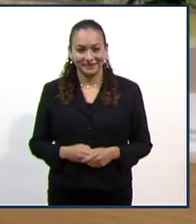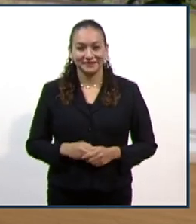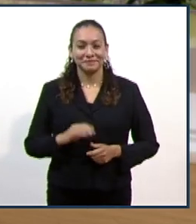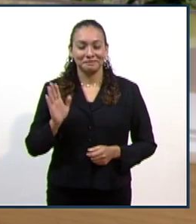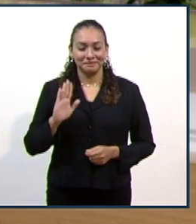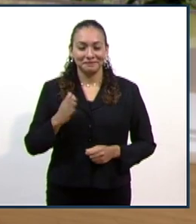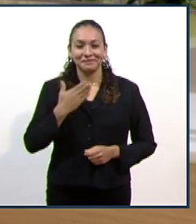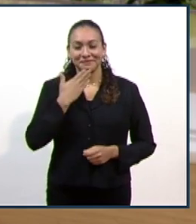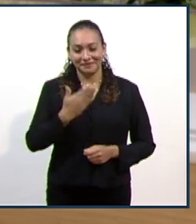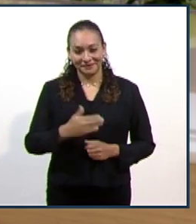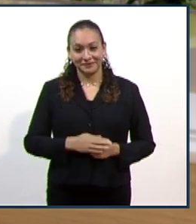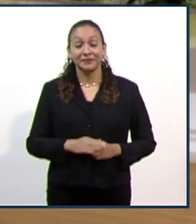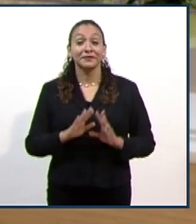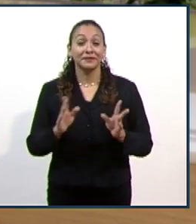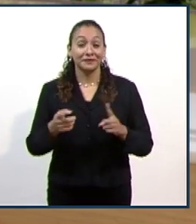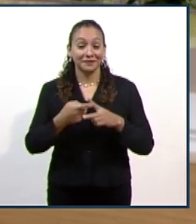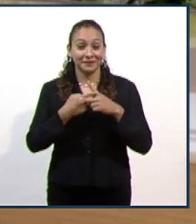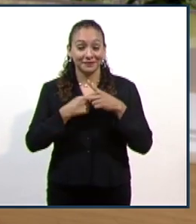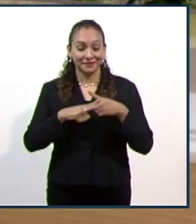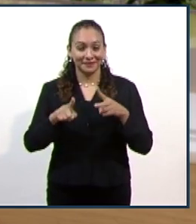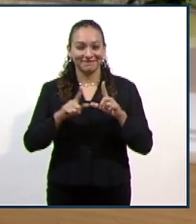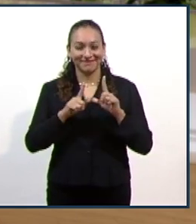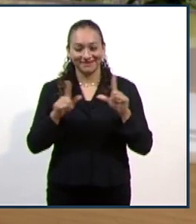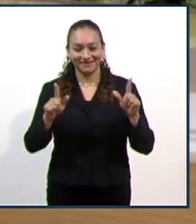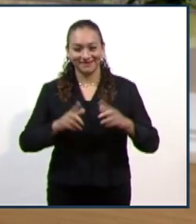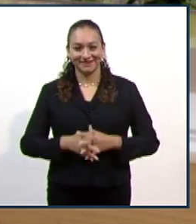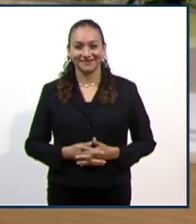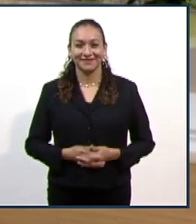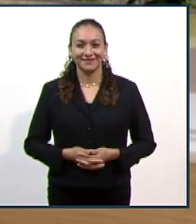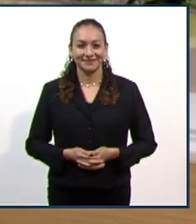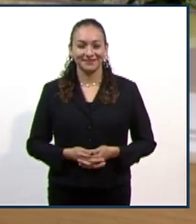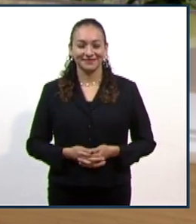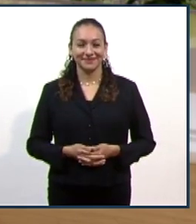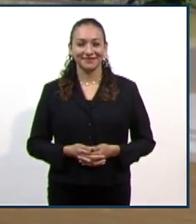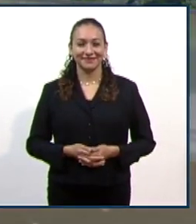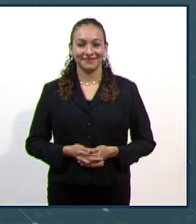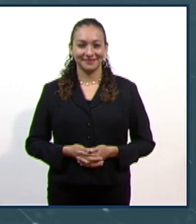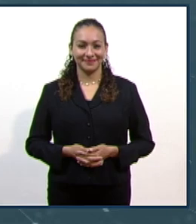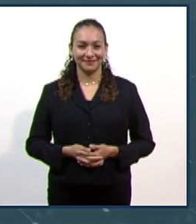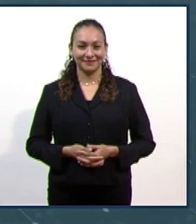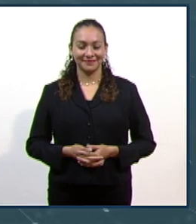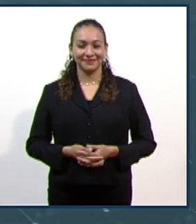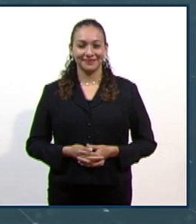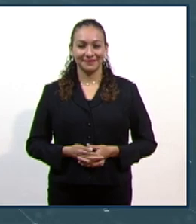mexicana. Bienvenida, Eusiris. Ahora sí, comenzamos.